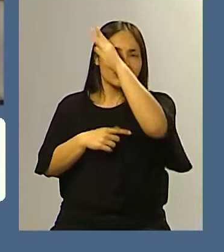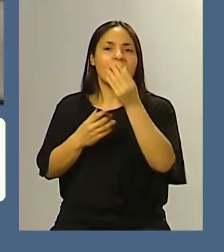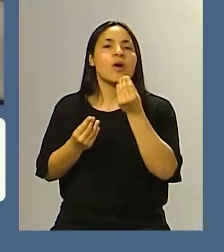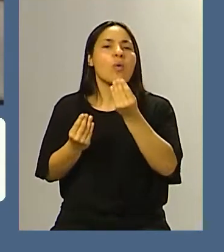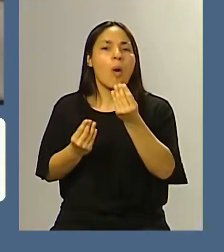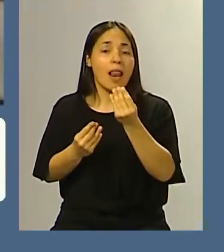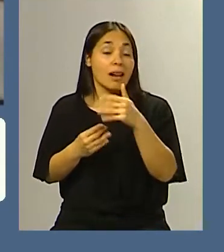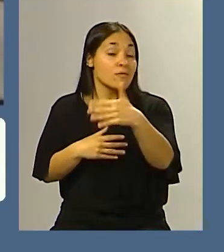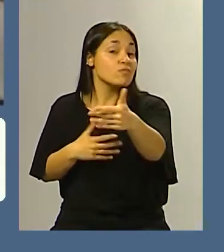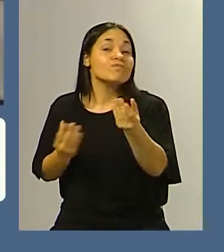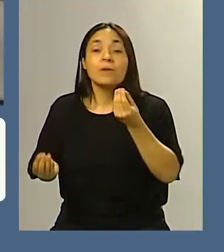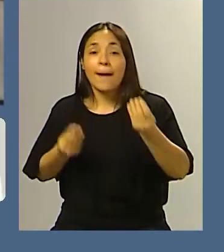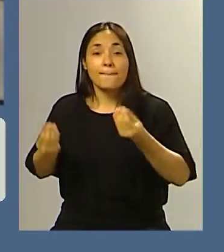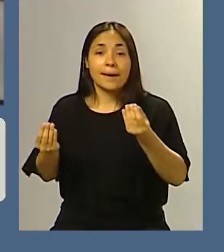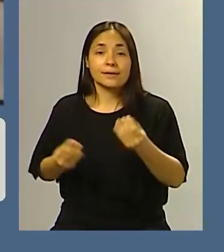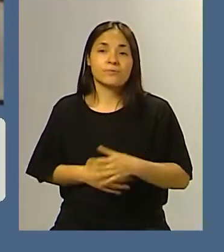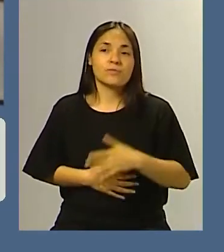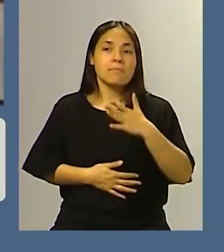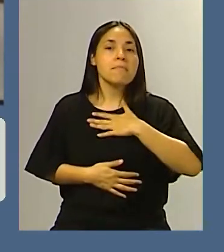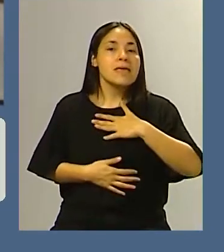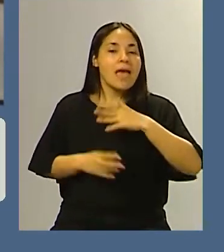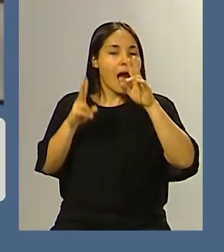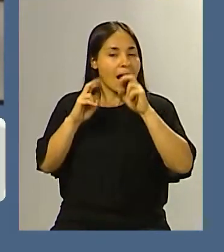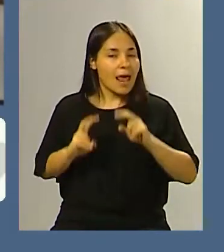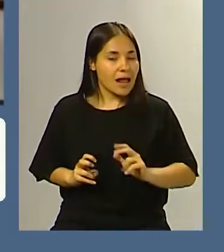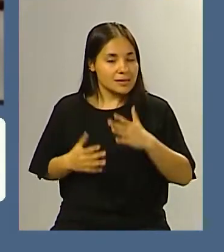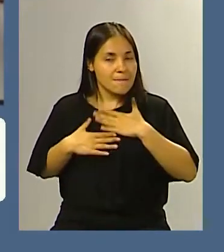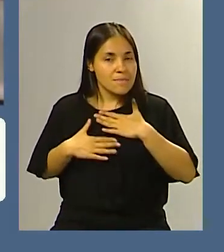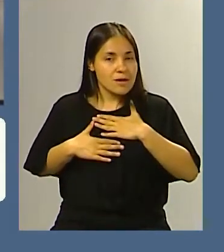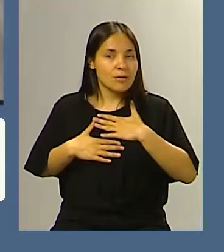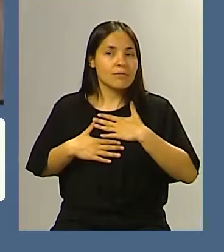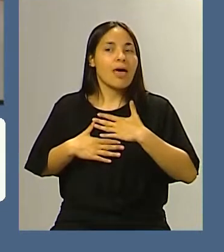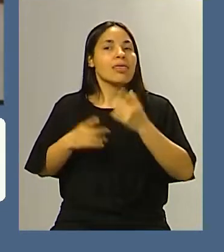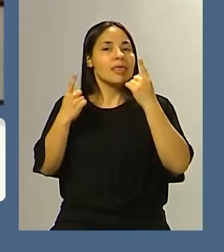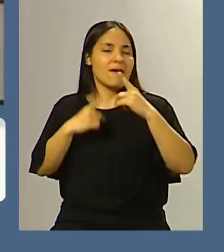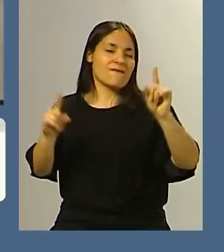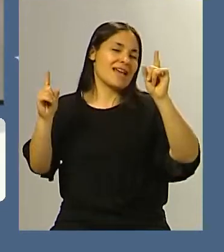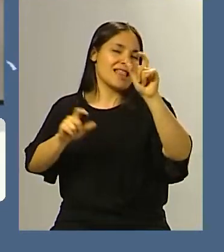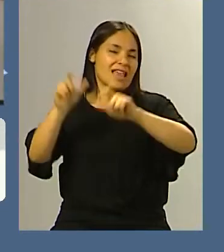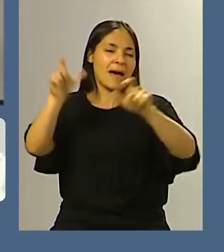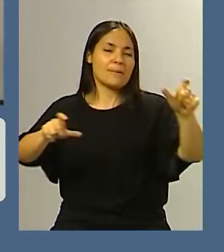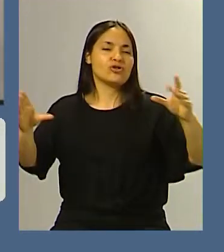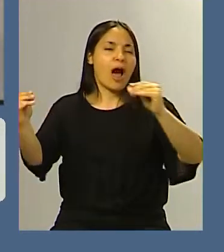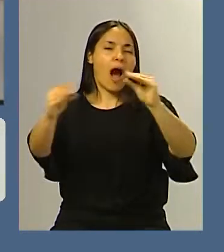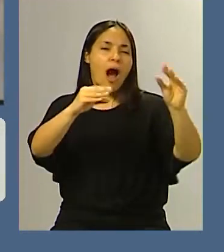Bueno, mi análisis es un poco distinto a lo que se escucha por ahí, así que,